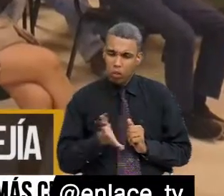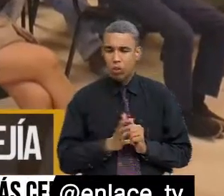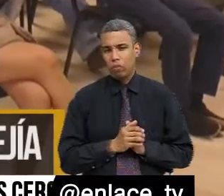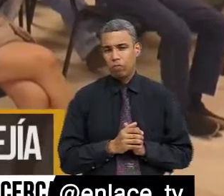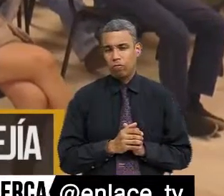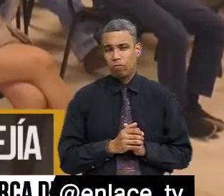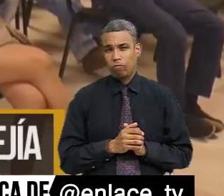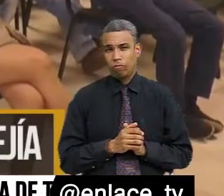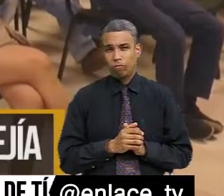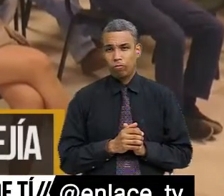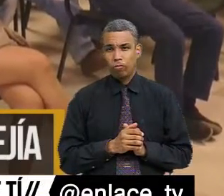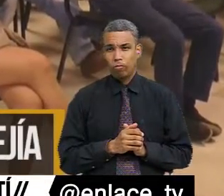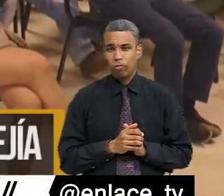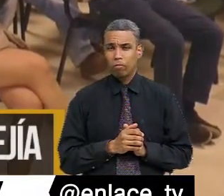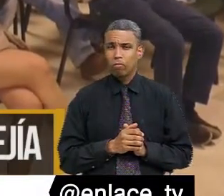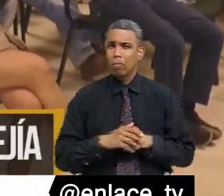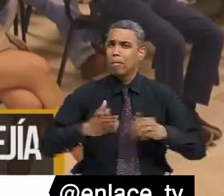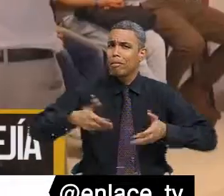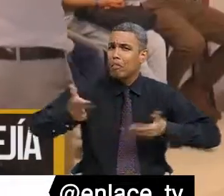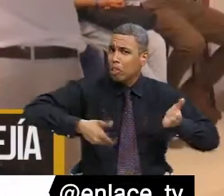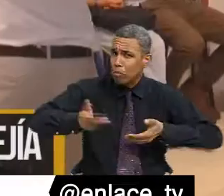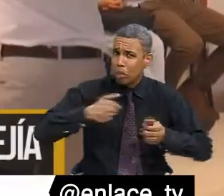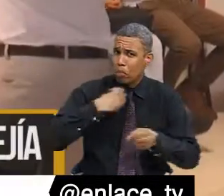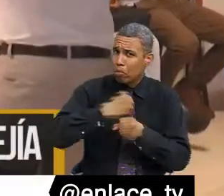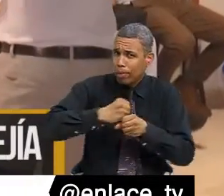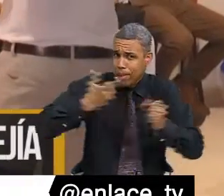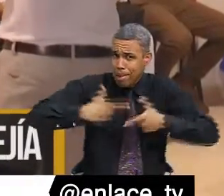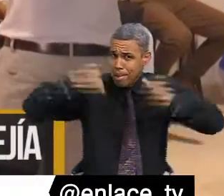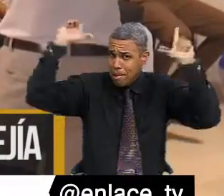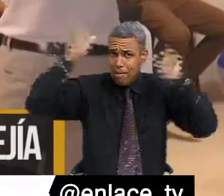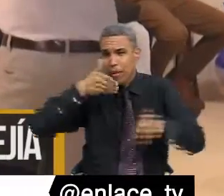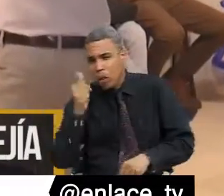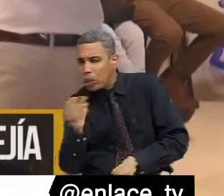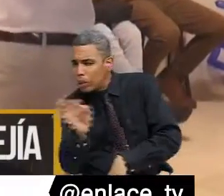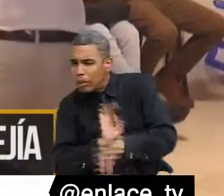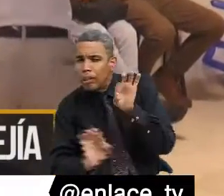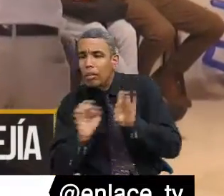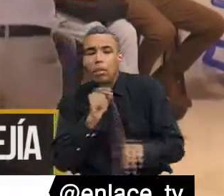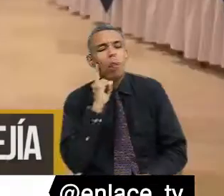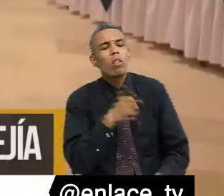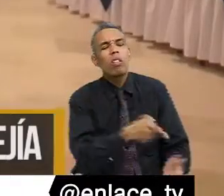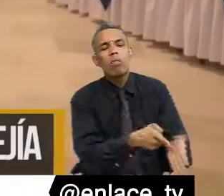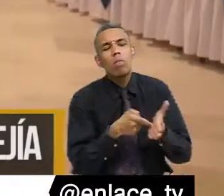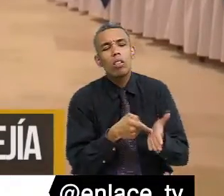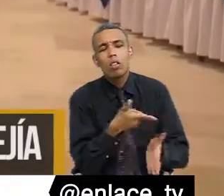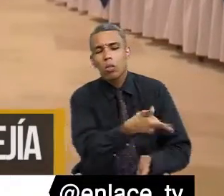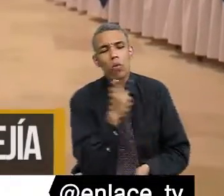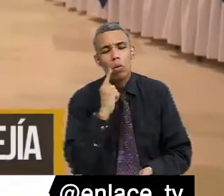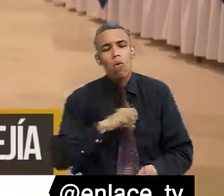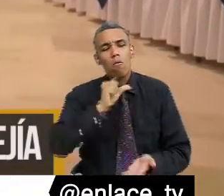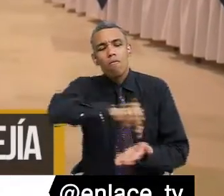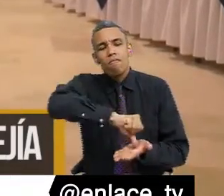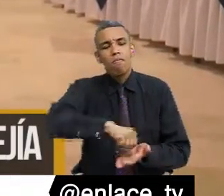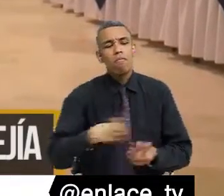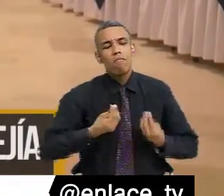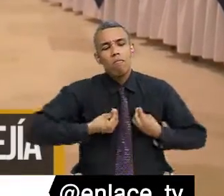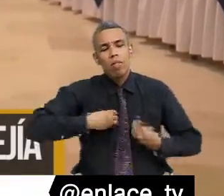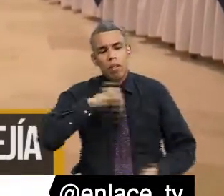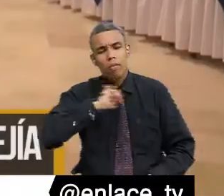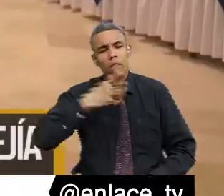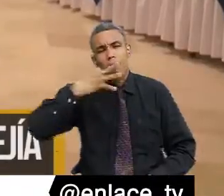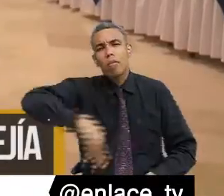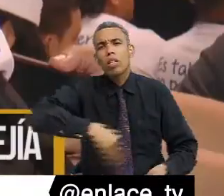que se utilice el servicio público de empleo. Desde el gobierno nacional estamos totalmente en contra de que